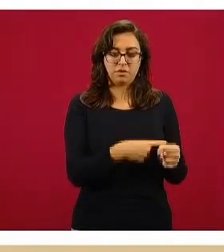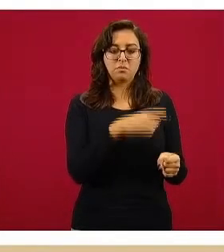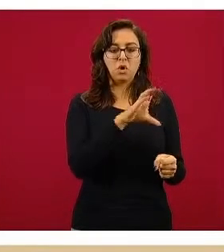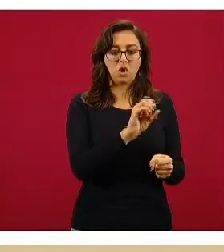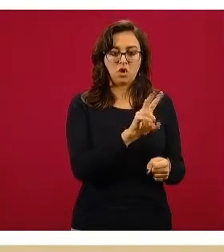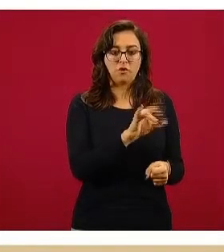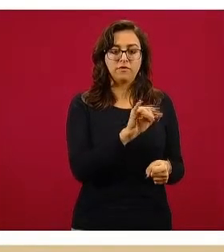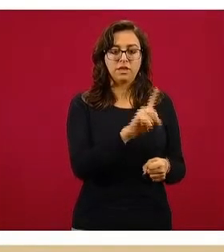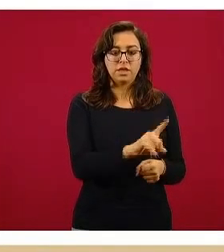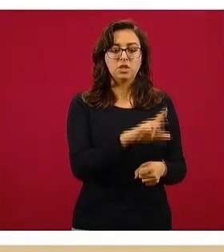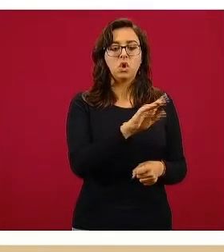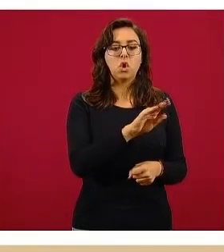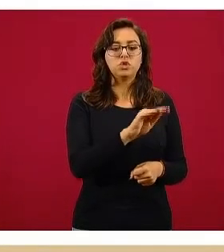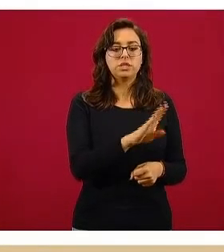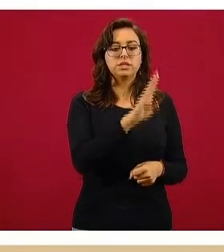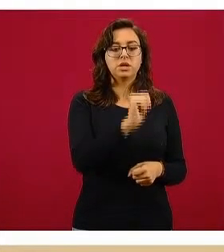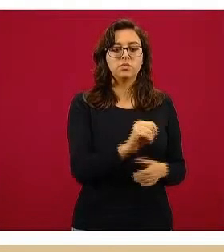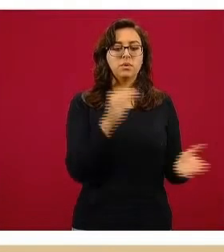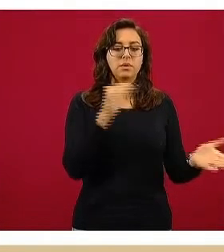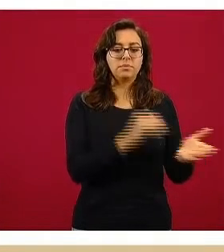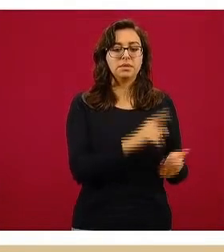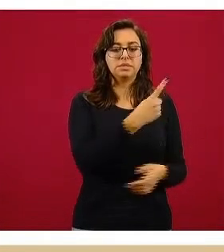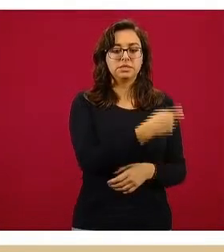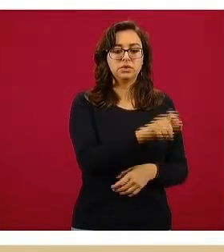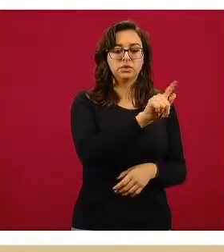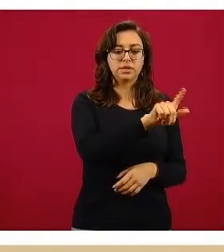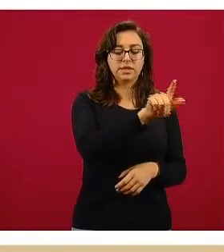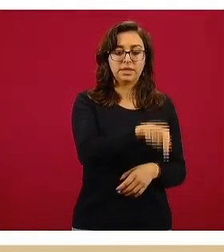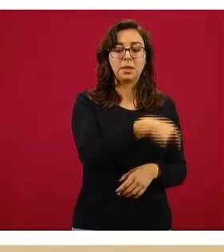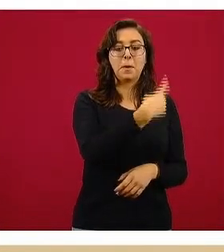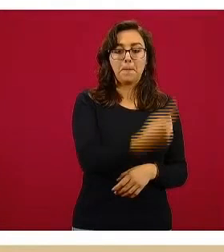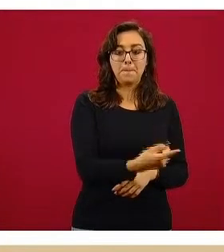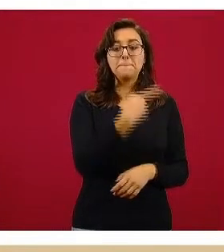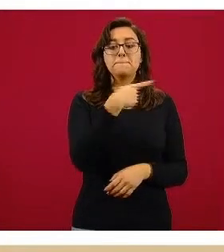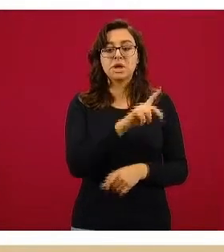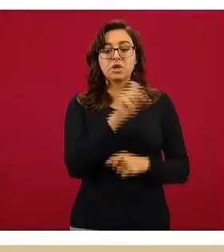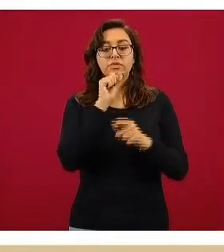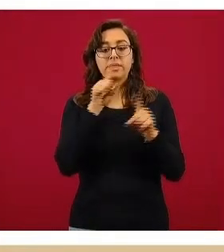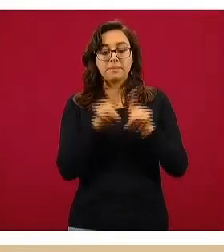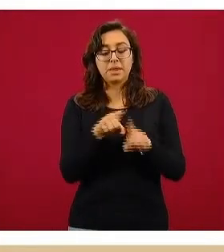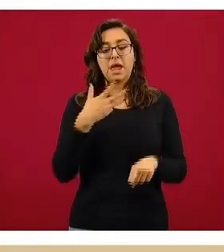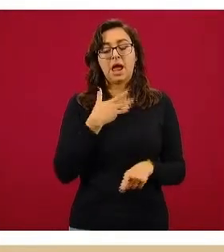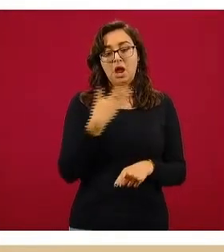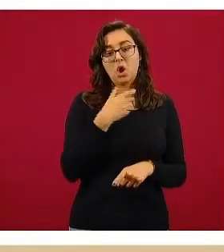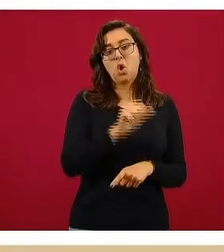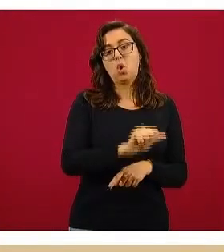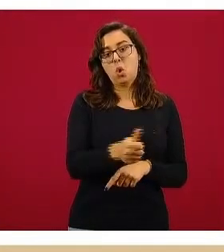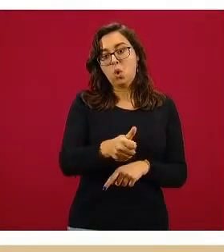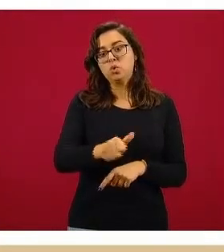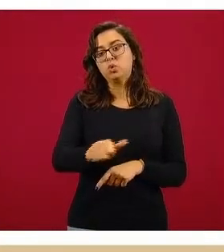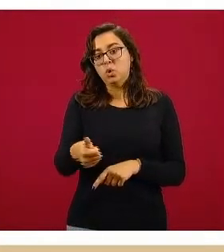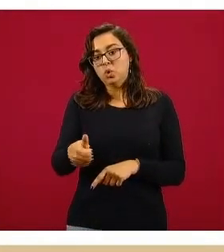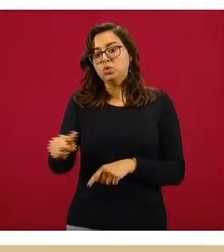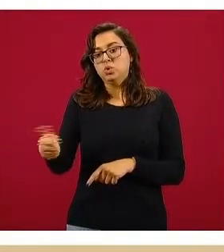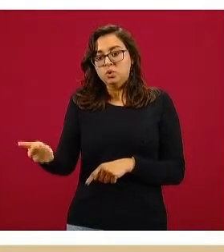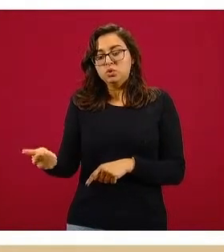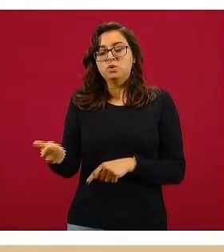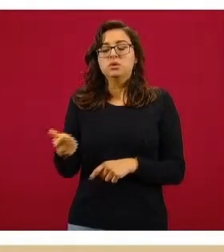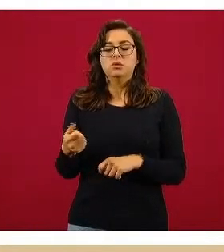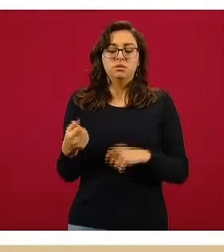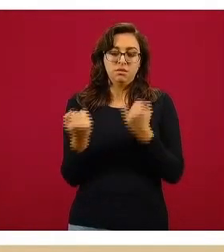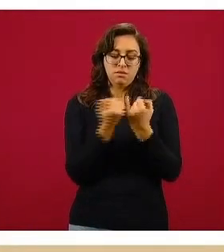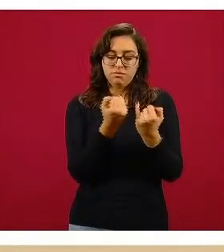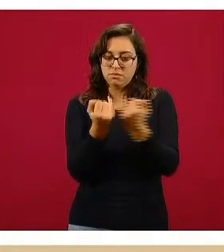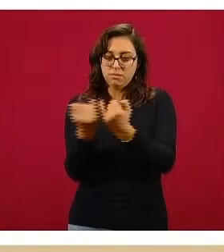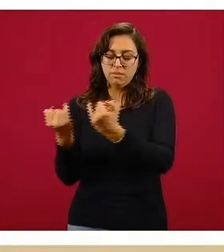diapositiva son 89.171, pero también están incluidas y por lo tanto contribuyen a la variación de la tendencia